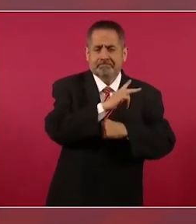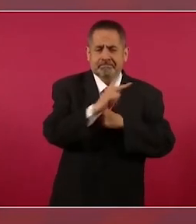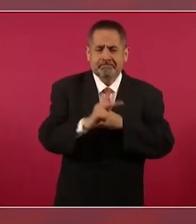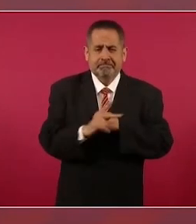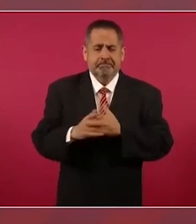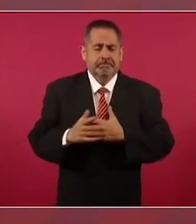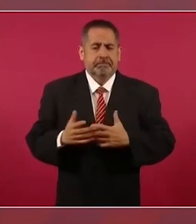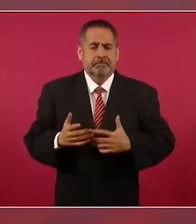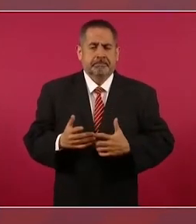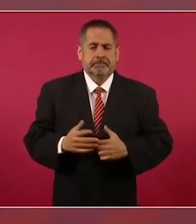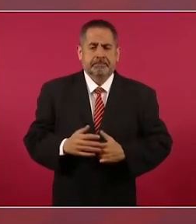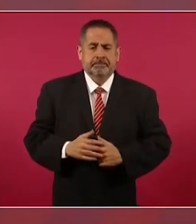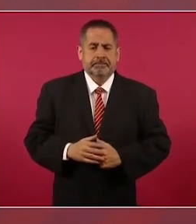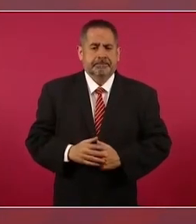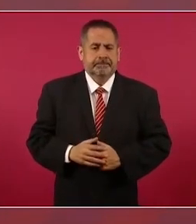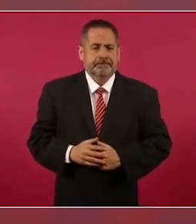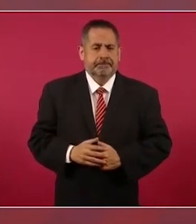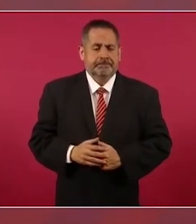Entonces,